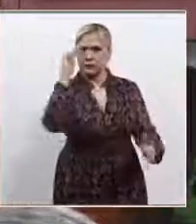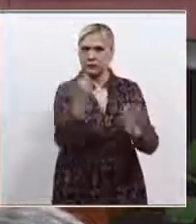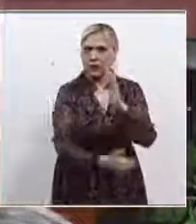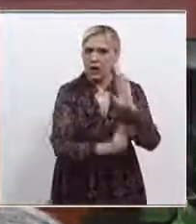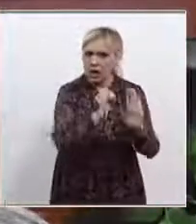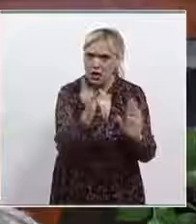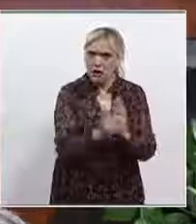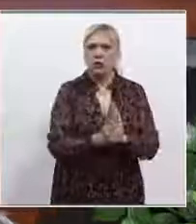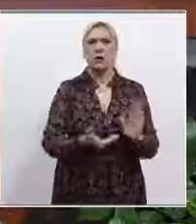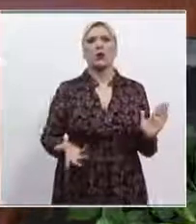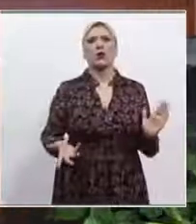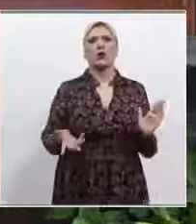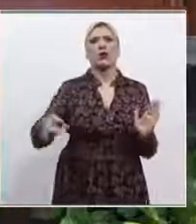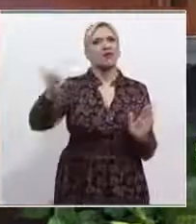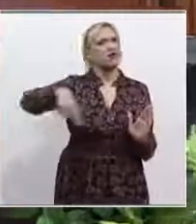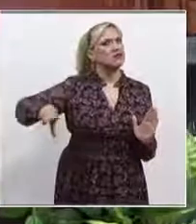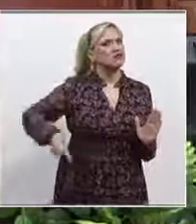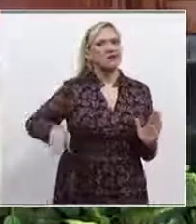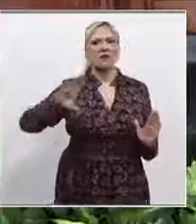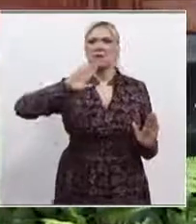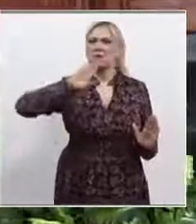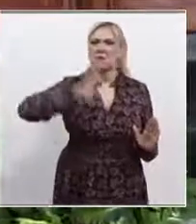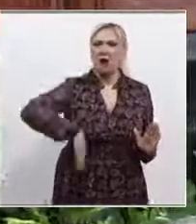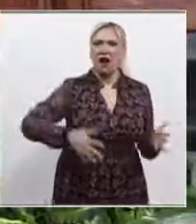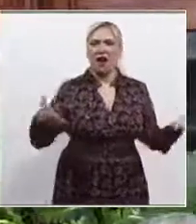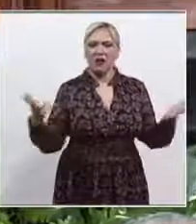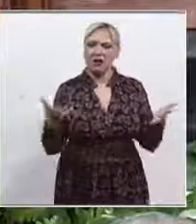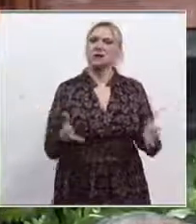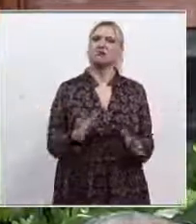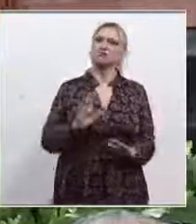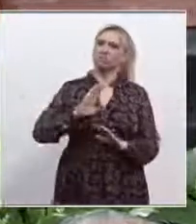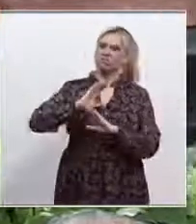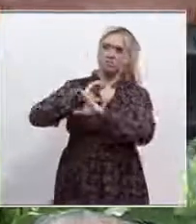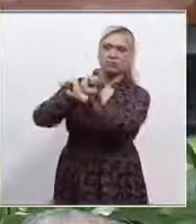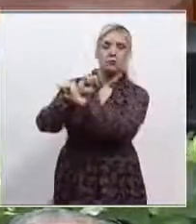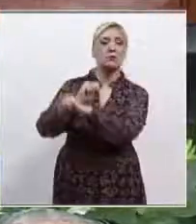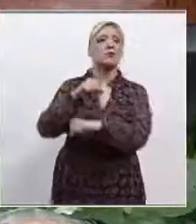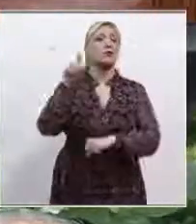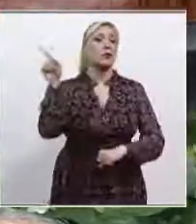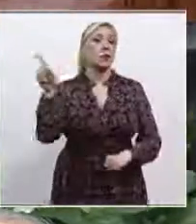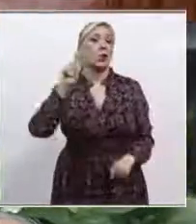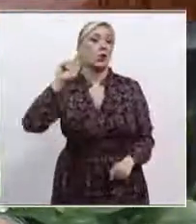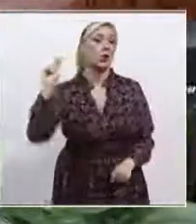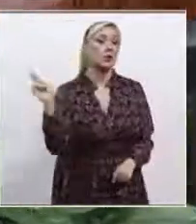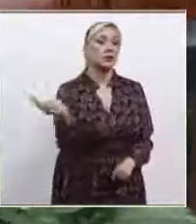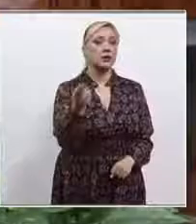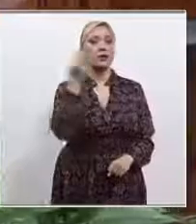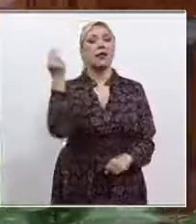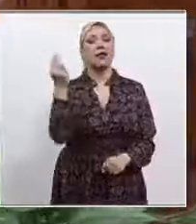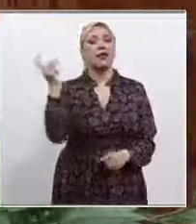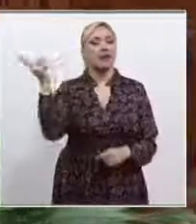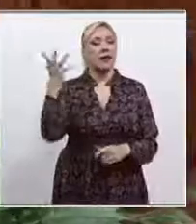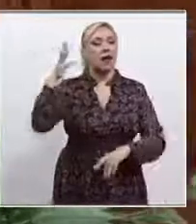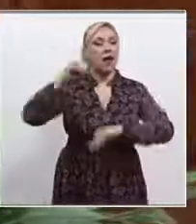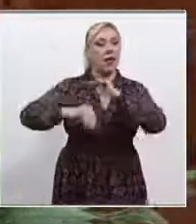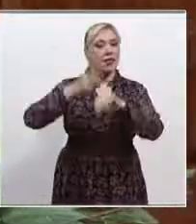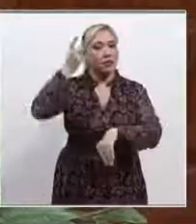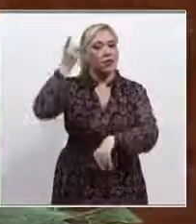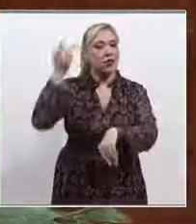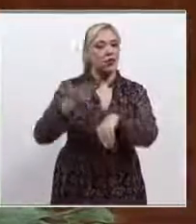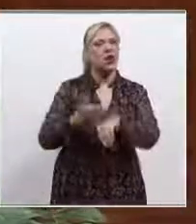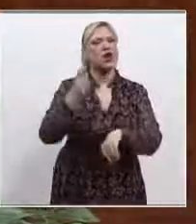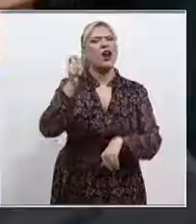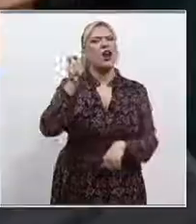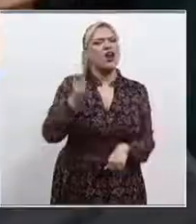malos gobiernos. Así lo afirmó Enrique González Barrera, rector de la Universidad de Tepantlato y autor de la obra La educación,